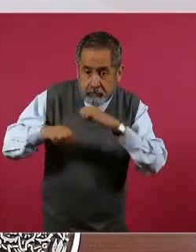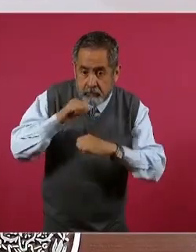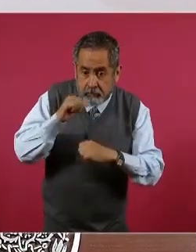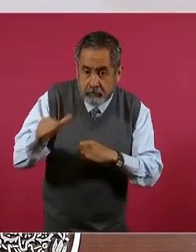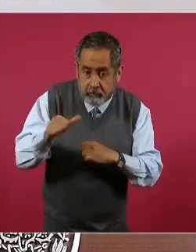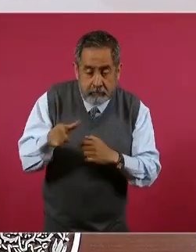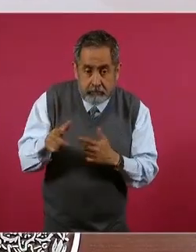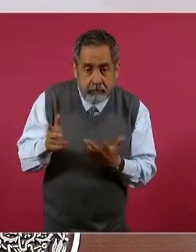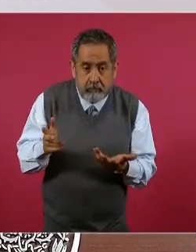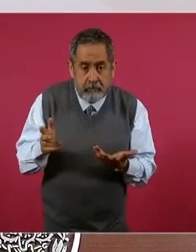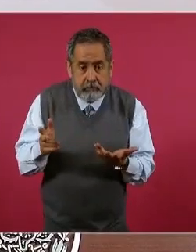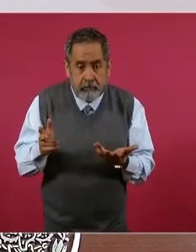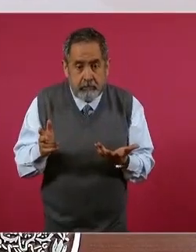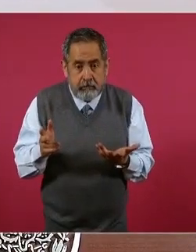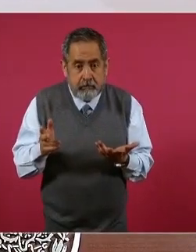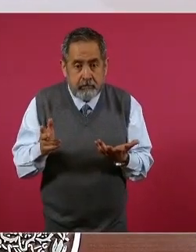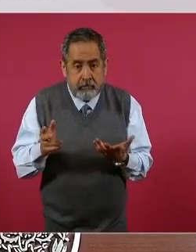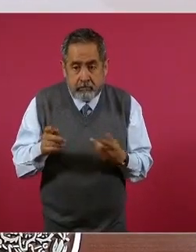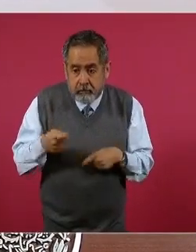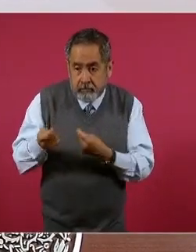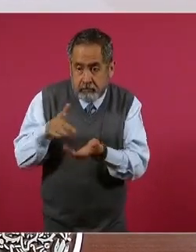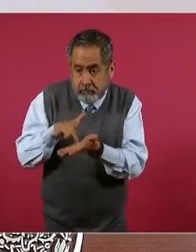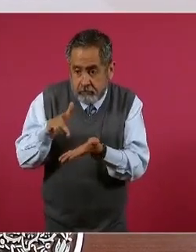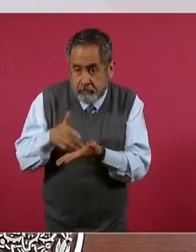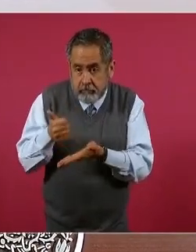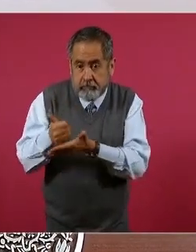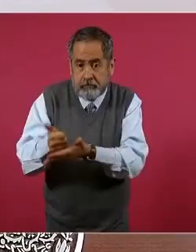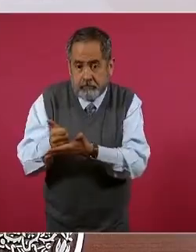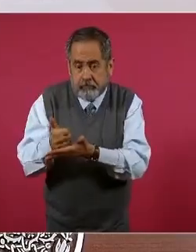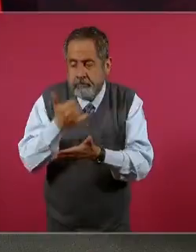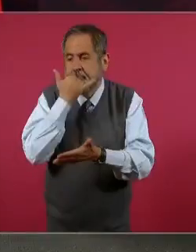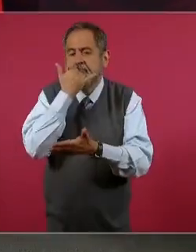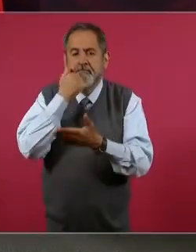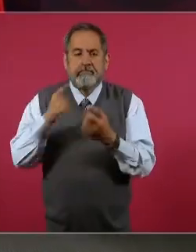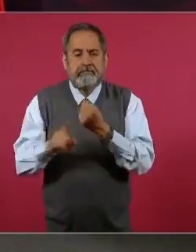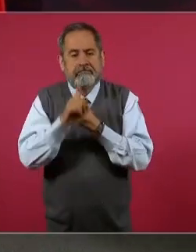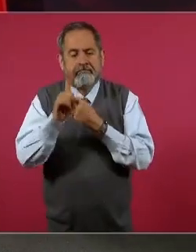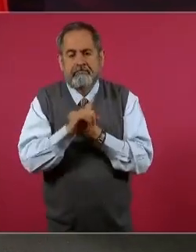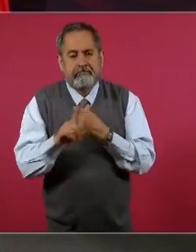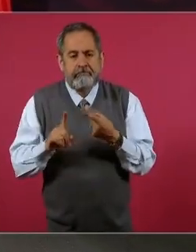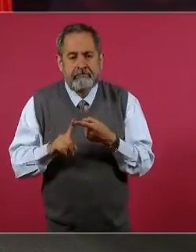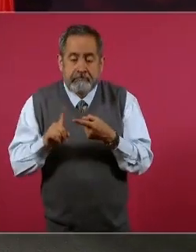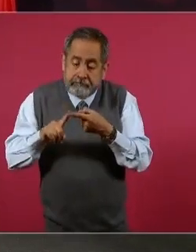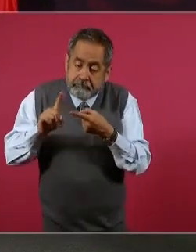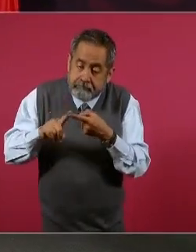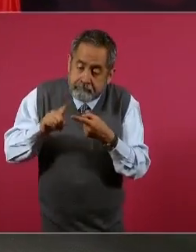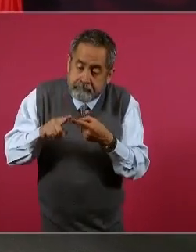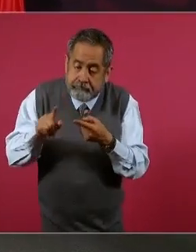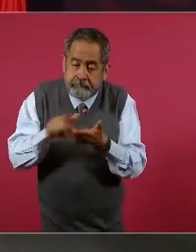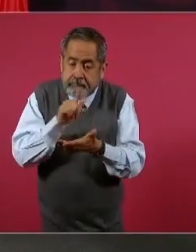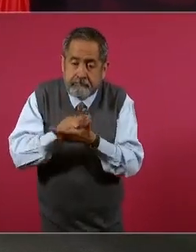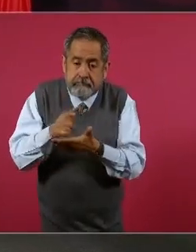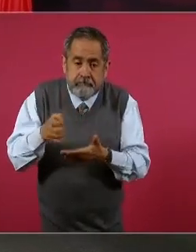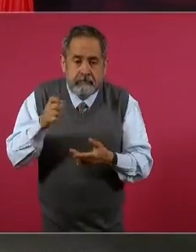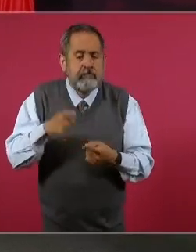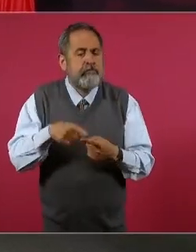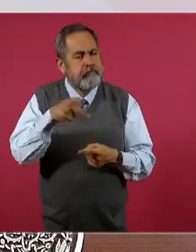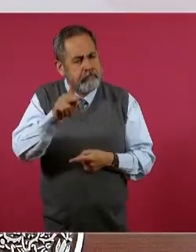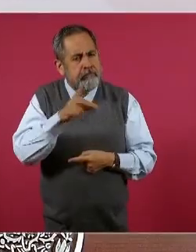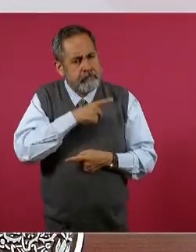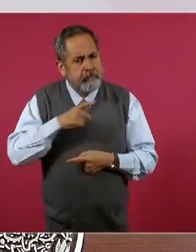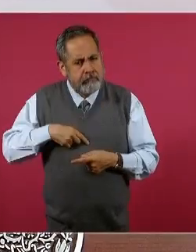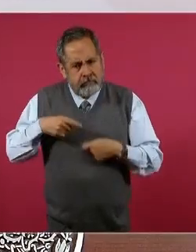y se les ayuda, tendríamos problemas. Pero sí